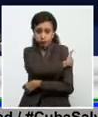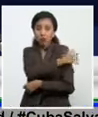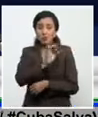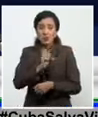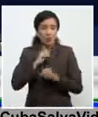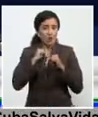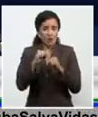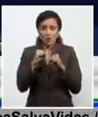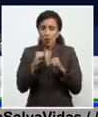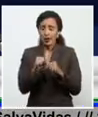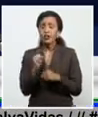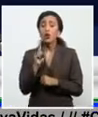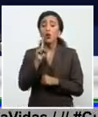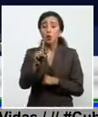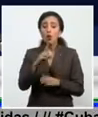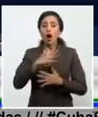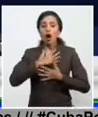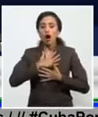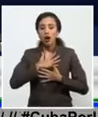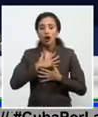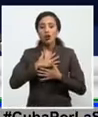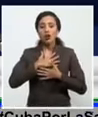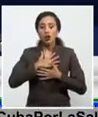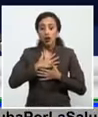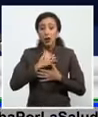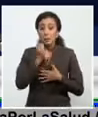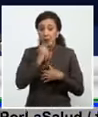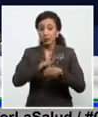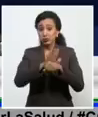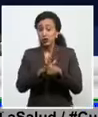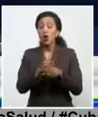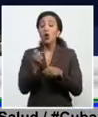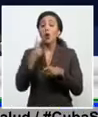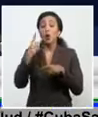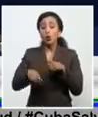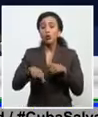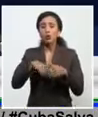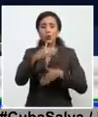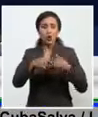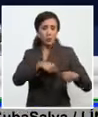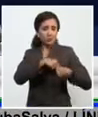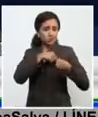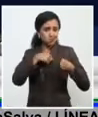crónica, 1 asma, 1 una insuficiencia cardíaca, que son las